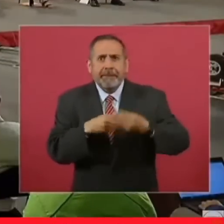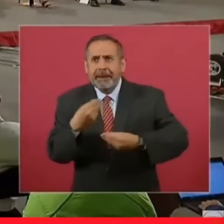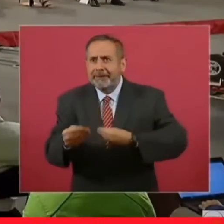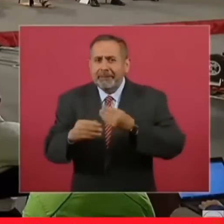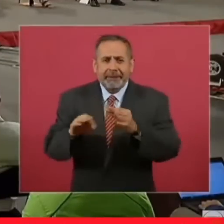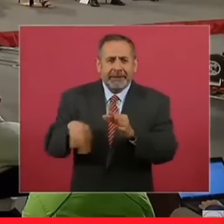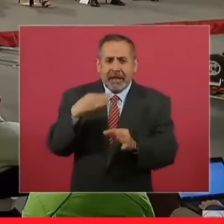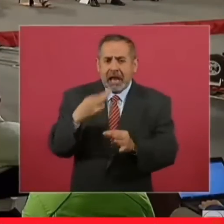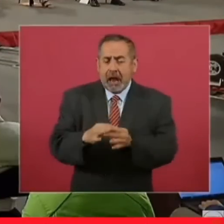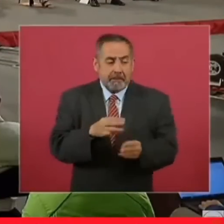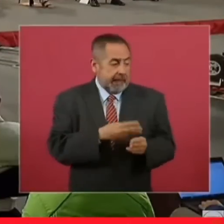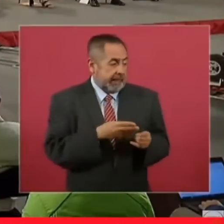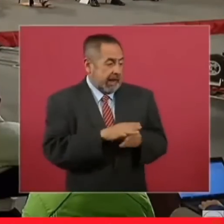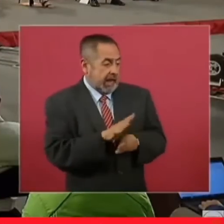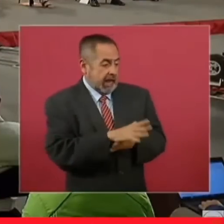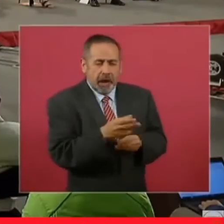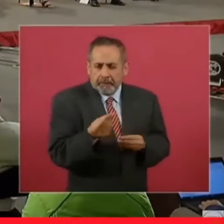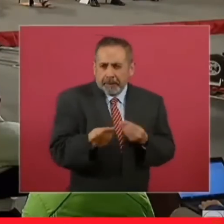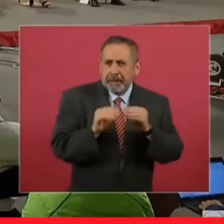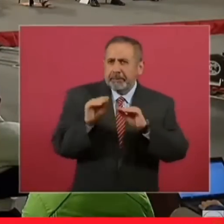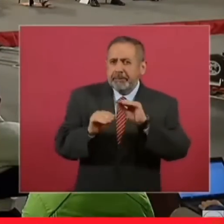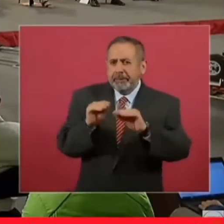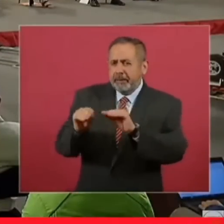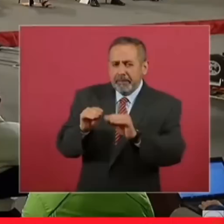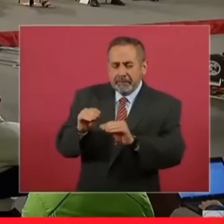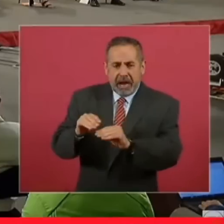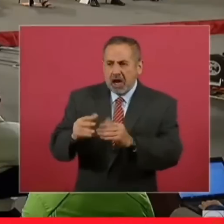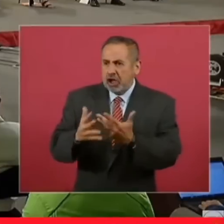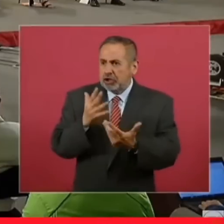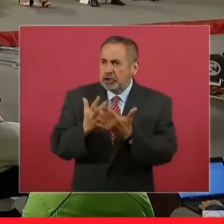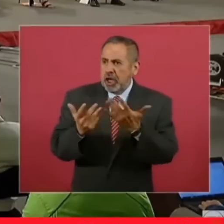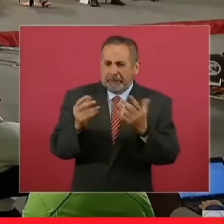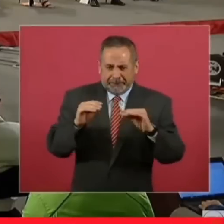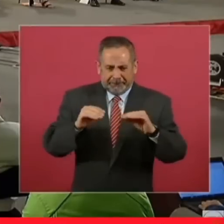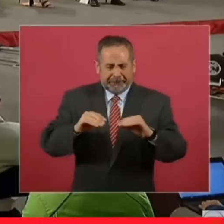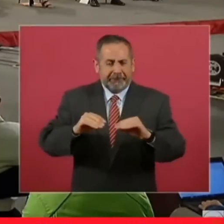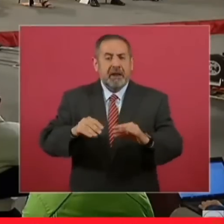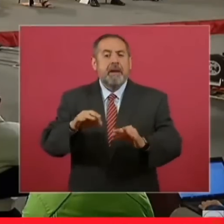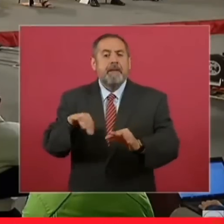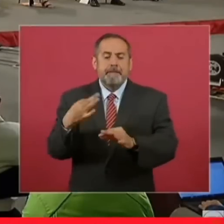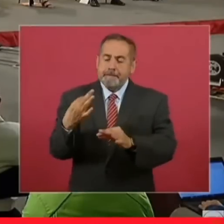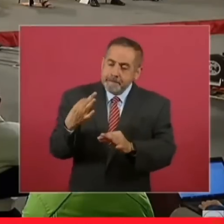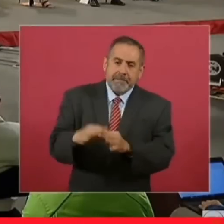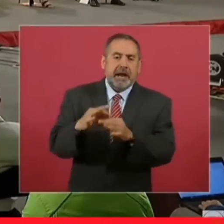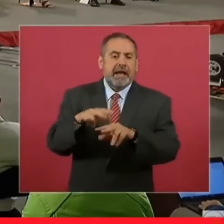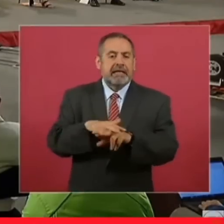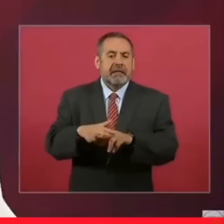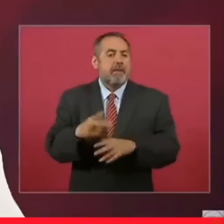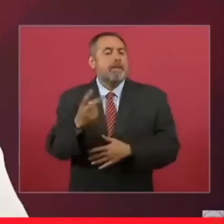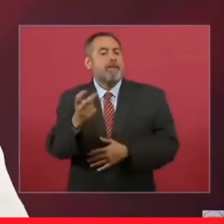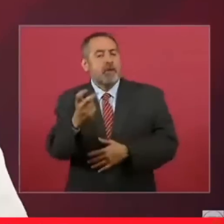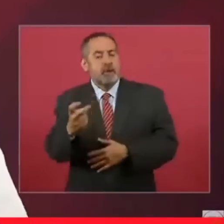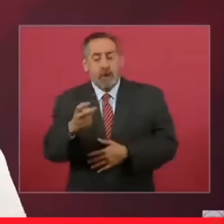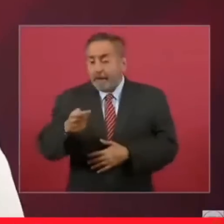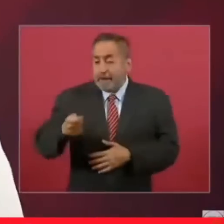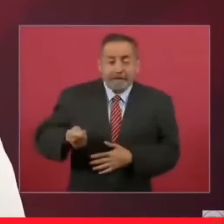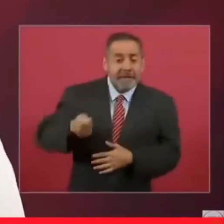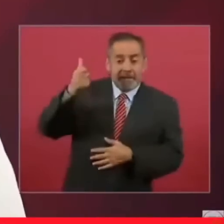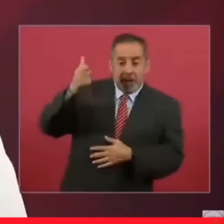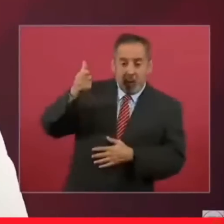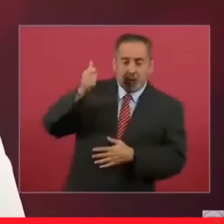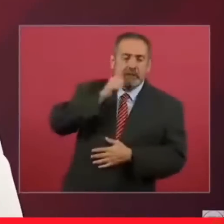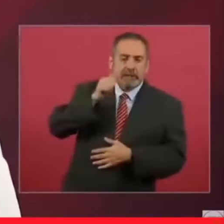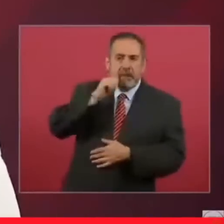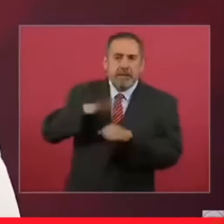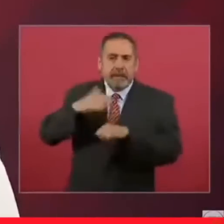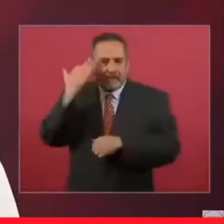de tener los materiales, de empezar a hacer partes primarias para poder avanzar en la producción de un tren. Por eso el primer tren toma más tiempo y